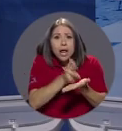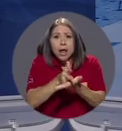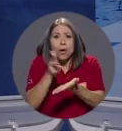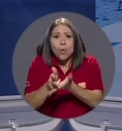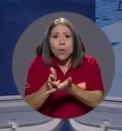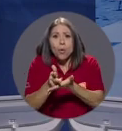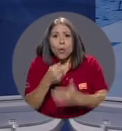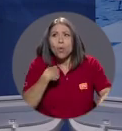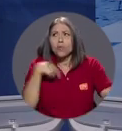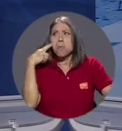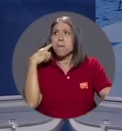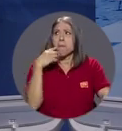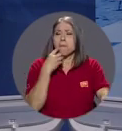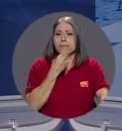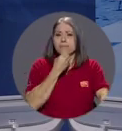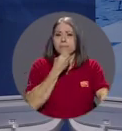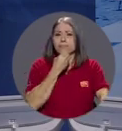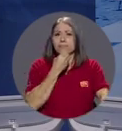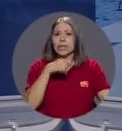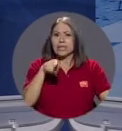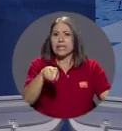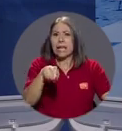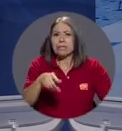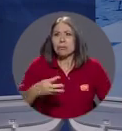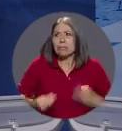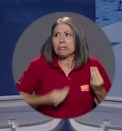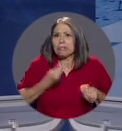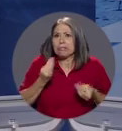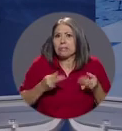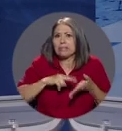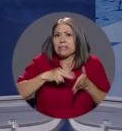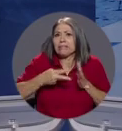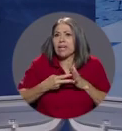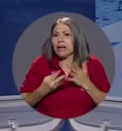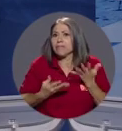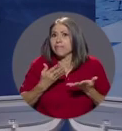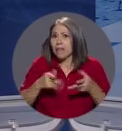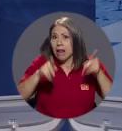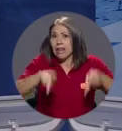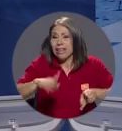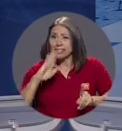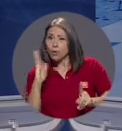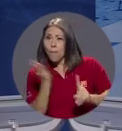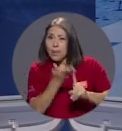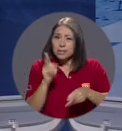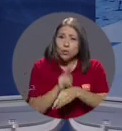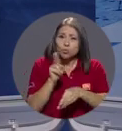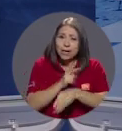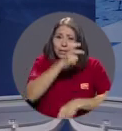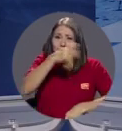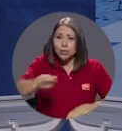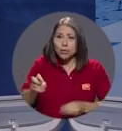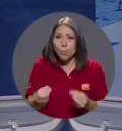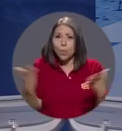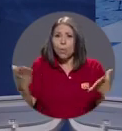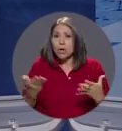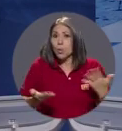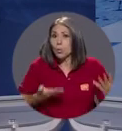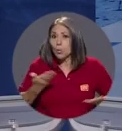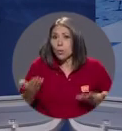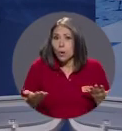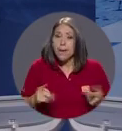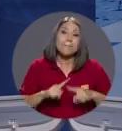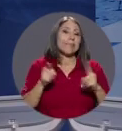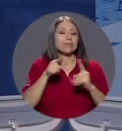y dice, bueno, pero entonces, ahora sí, ¿cuánto influiría esto en que la gente se convenza en usar el transporte público, por